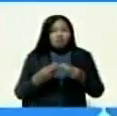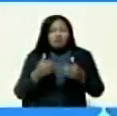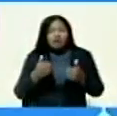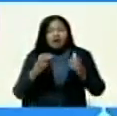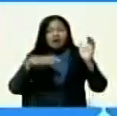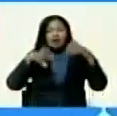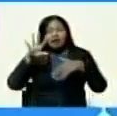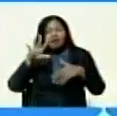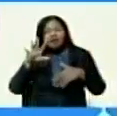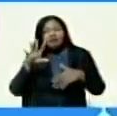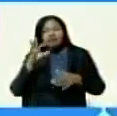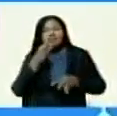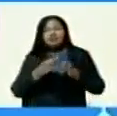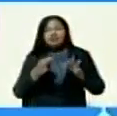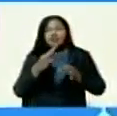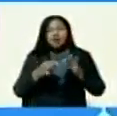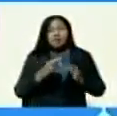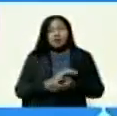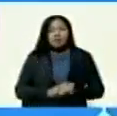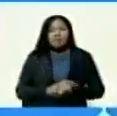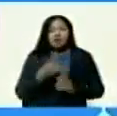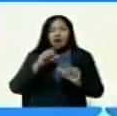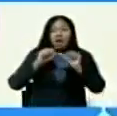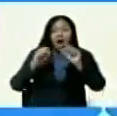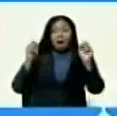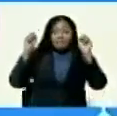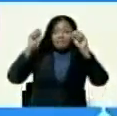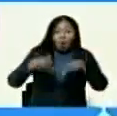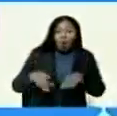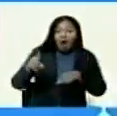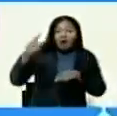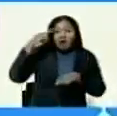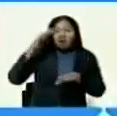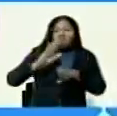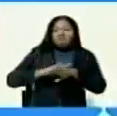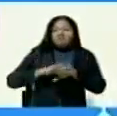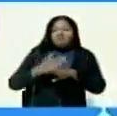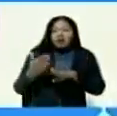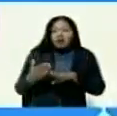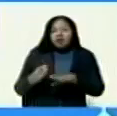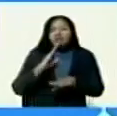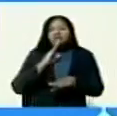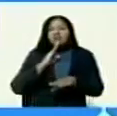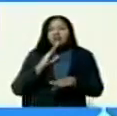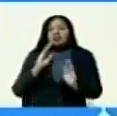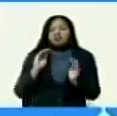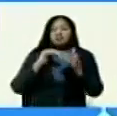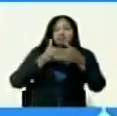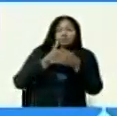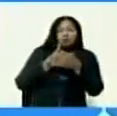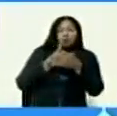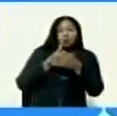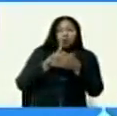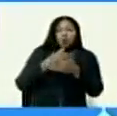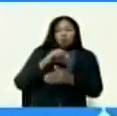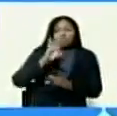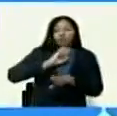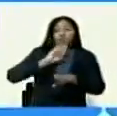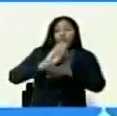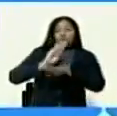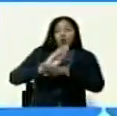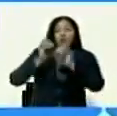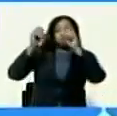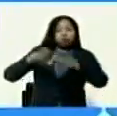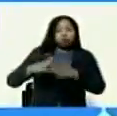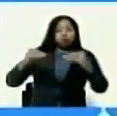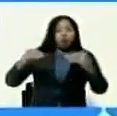15 de septiembre, que habían quedado suspendidas justamente porque el banco se protege, el sistema protegió y suspendió